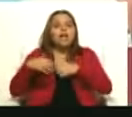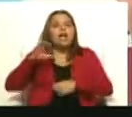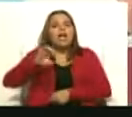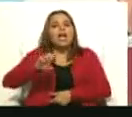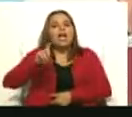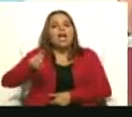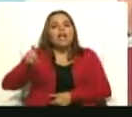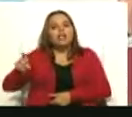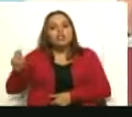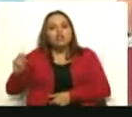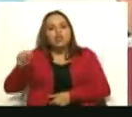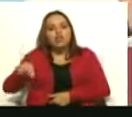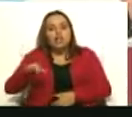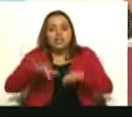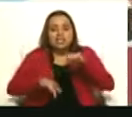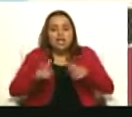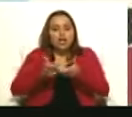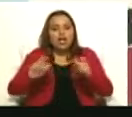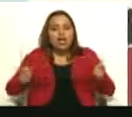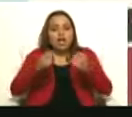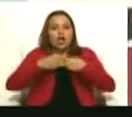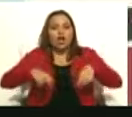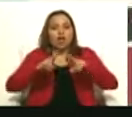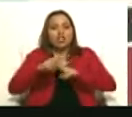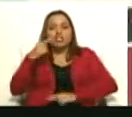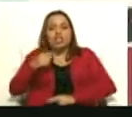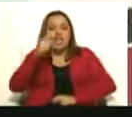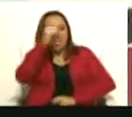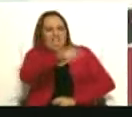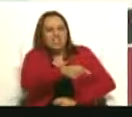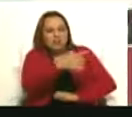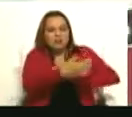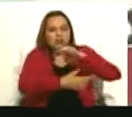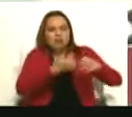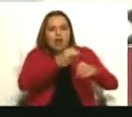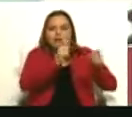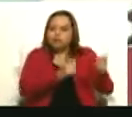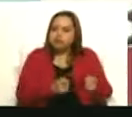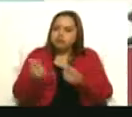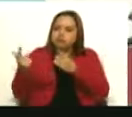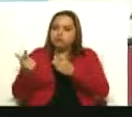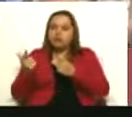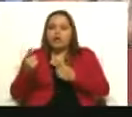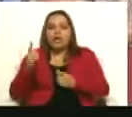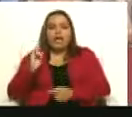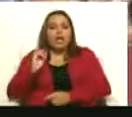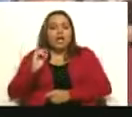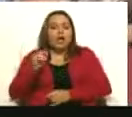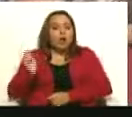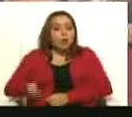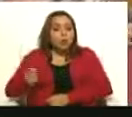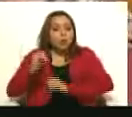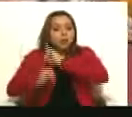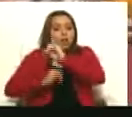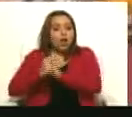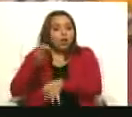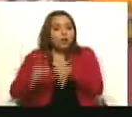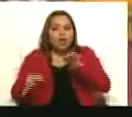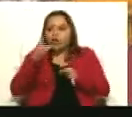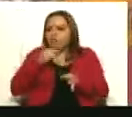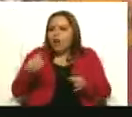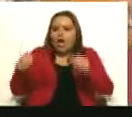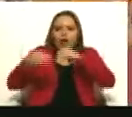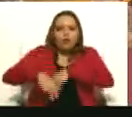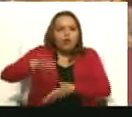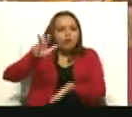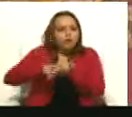fue cuando el secretario general de las Naciones Unidas dijo, este caso va a la Corte Internacional de Justicia sin contar con el consentimiento